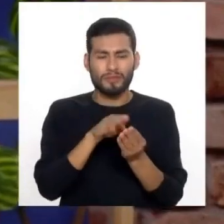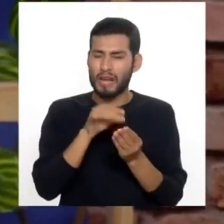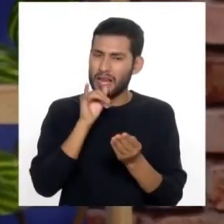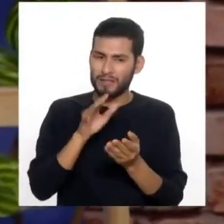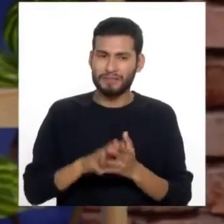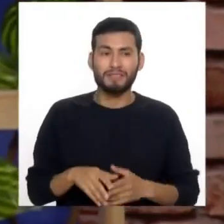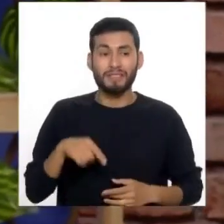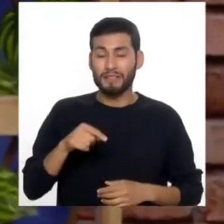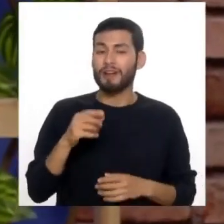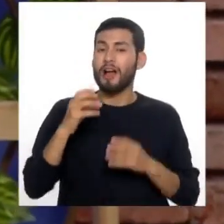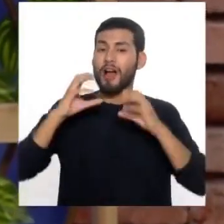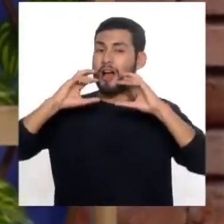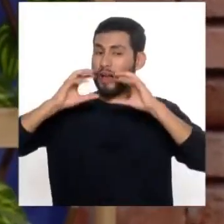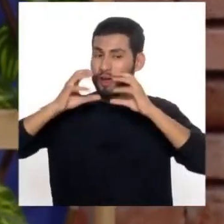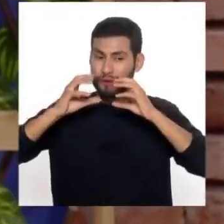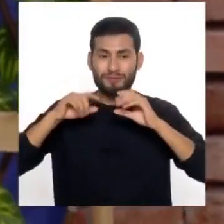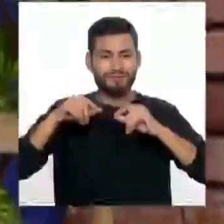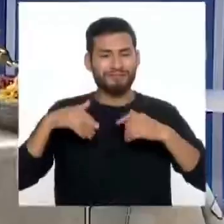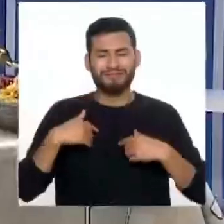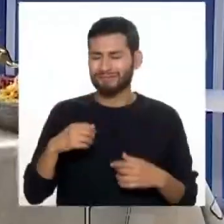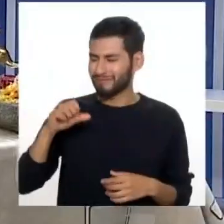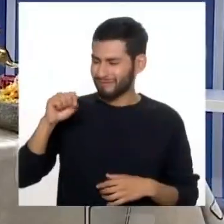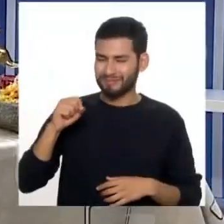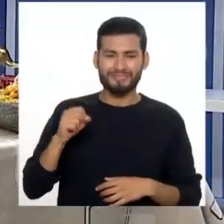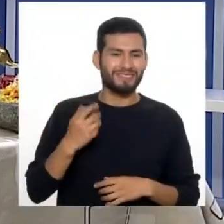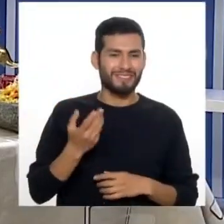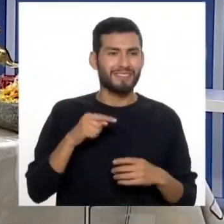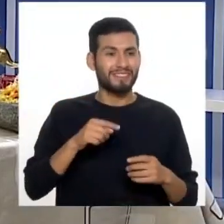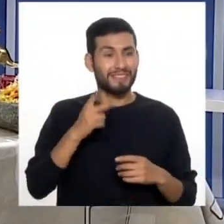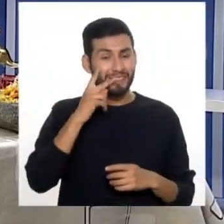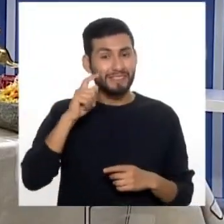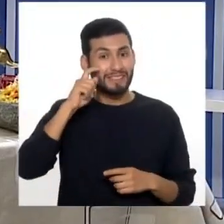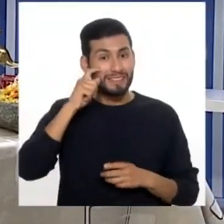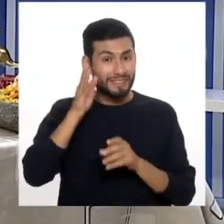con el choclo, con el grano único que tenemos, ¿no? Claro. Acá lleva la cebolla.